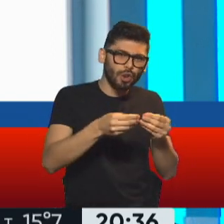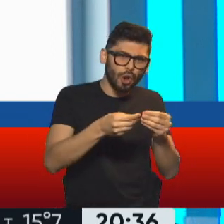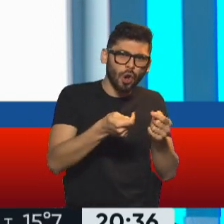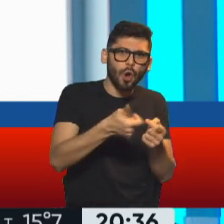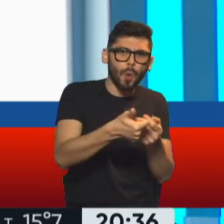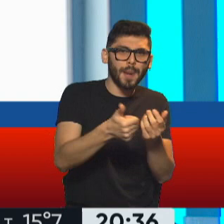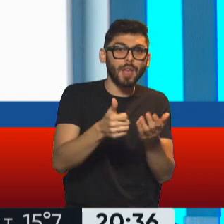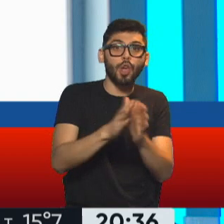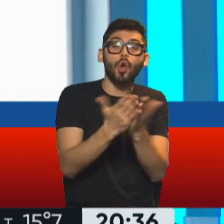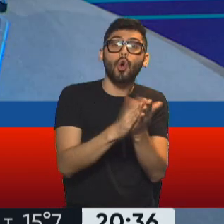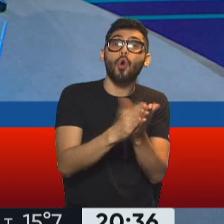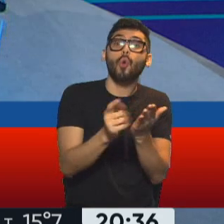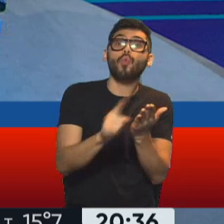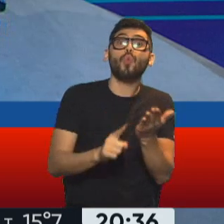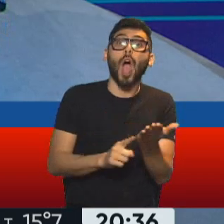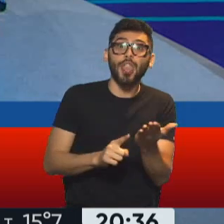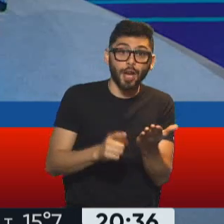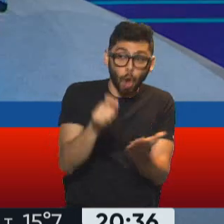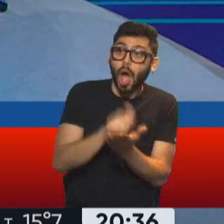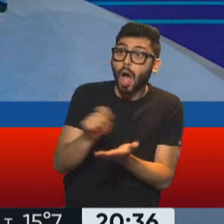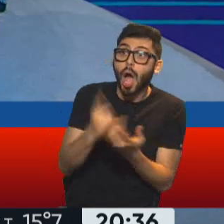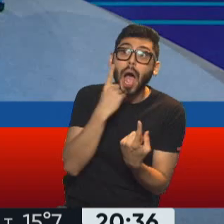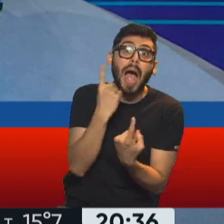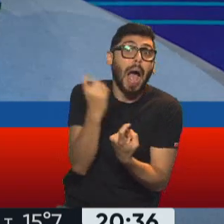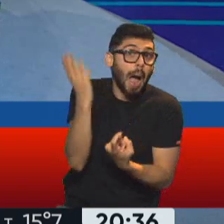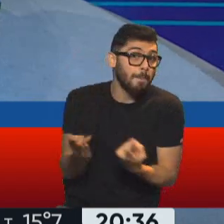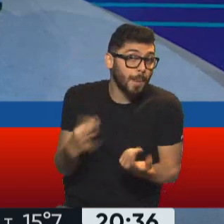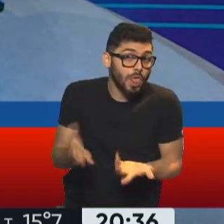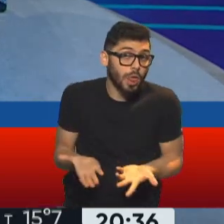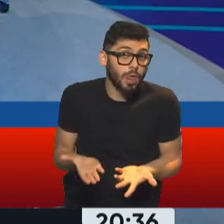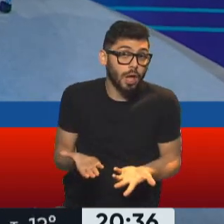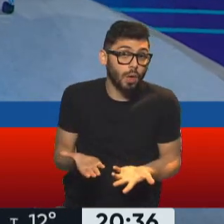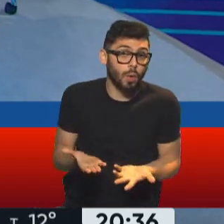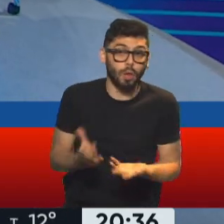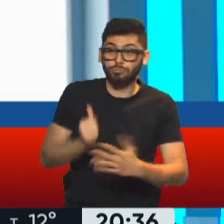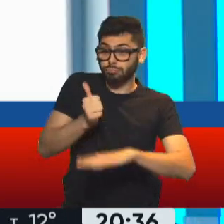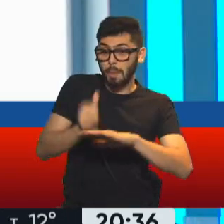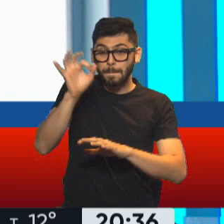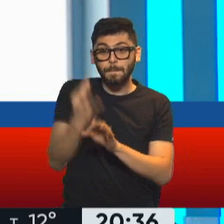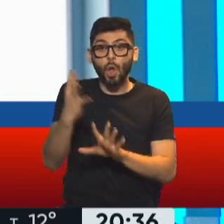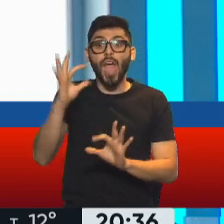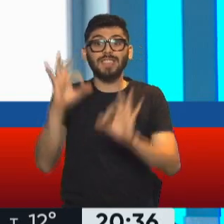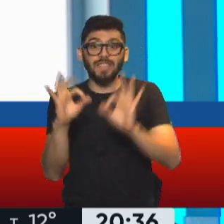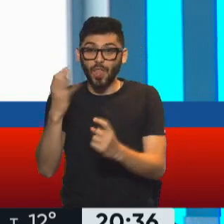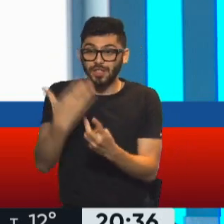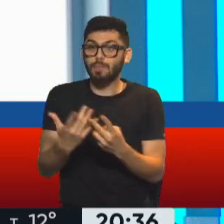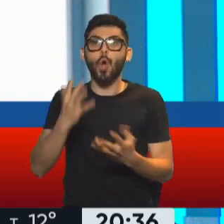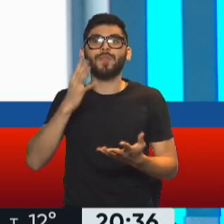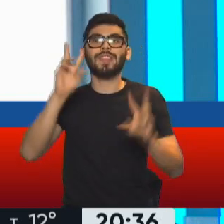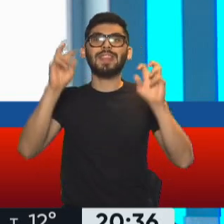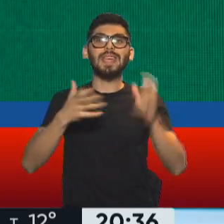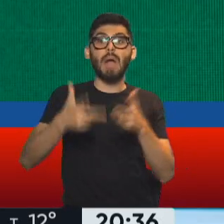blanda, sino de tapa dura y tomar apuntes y aprender. Aprender lo que es cuando habla una estadista, cuando habla alguien que sabe lo que está